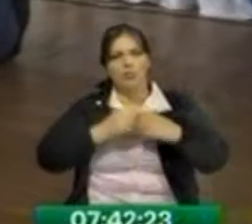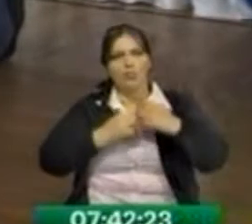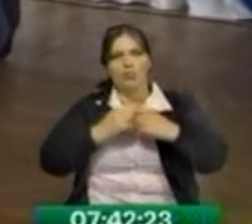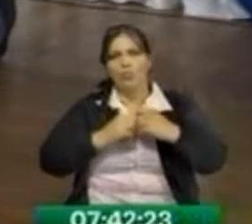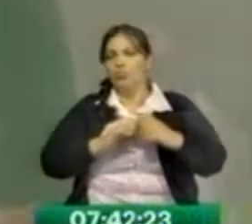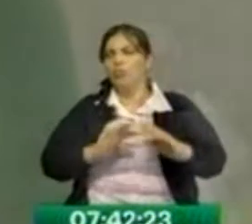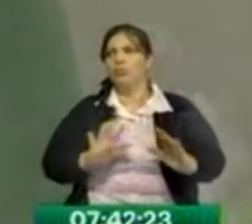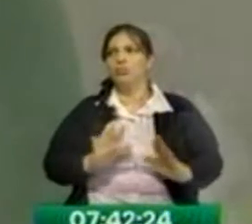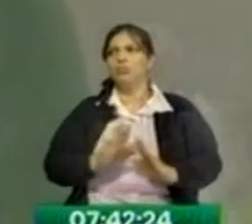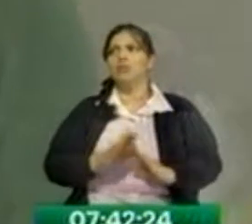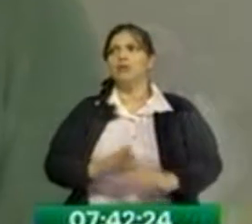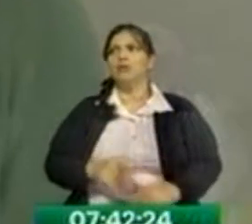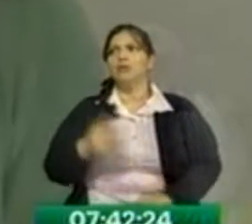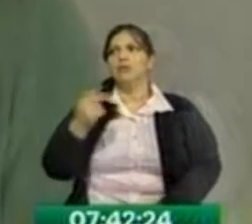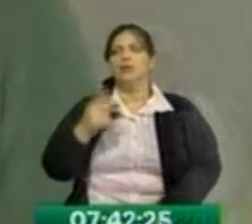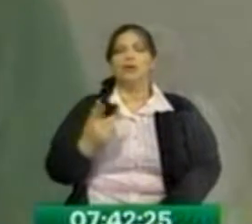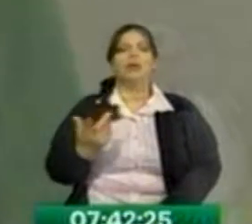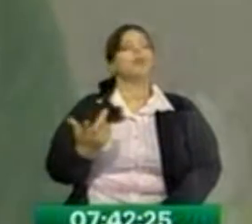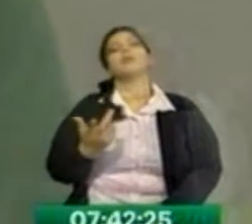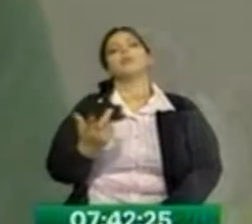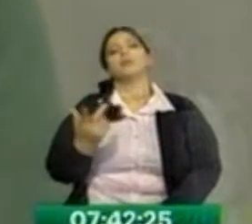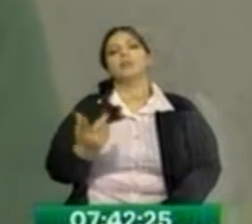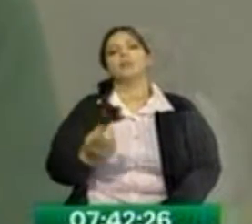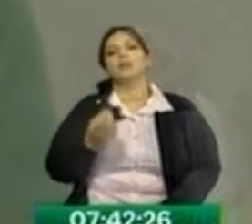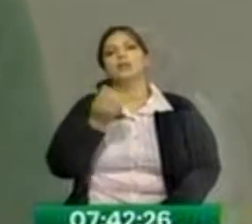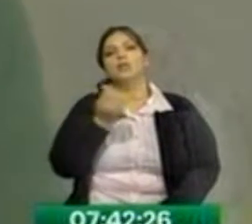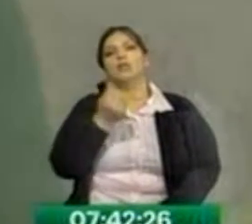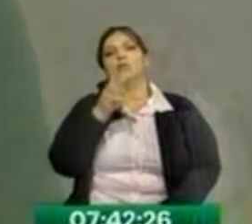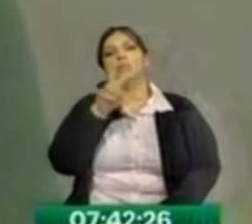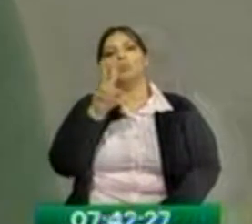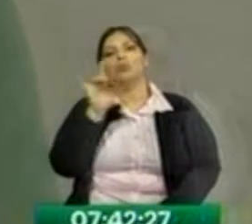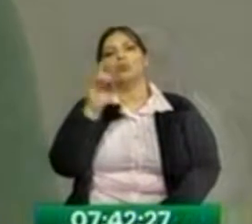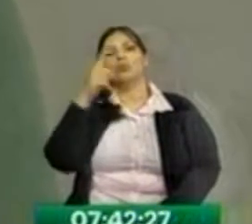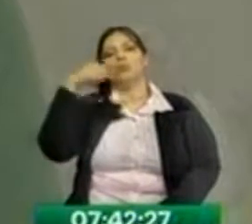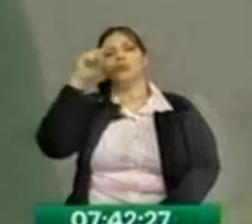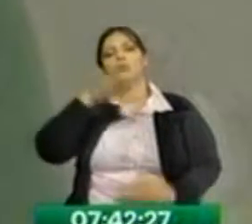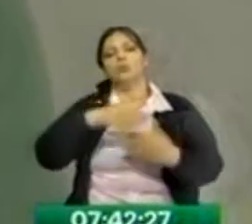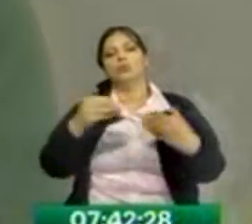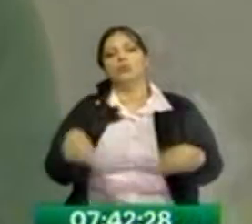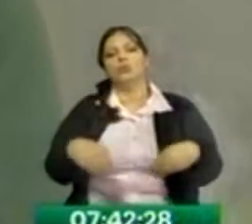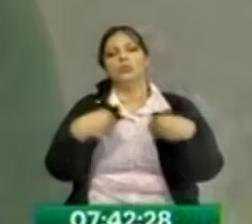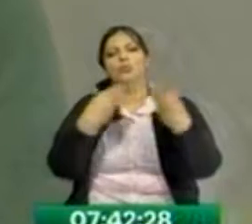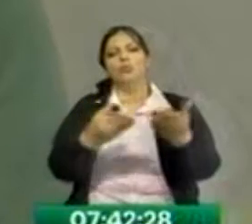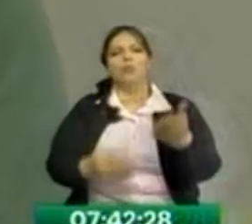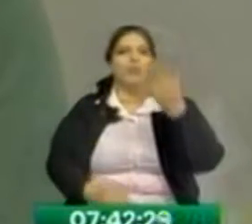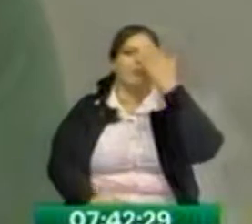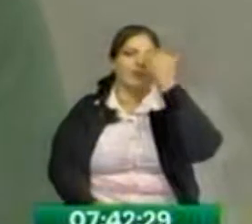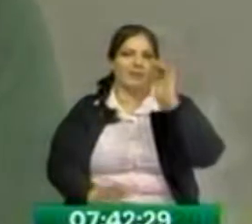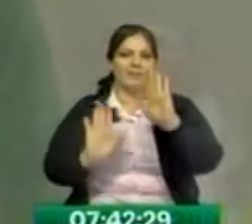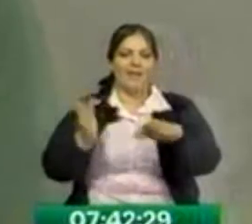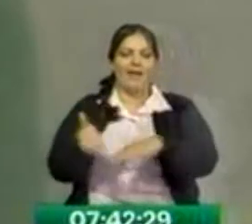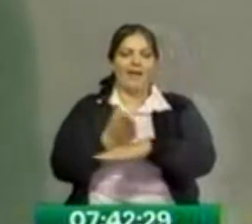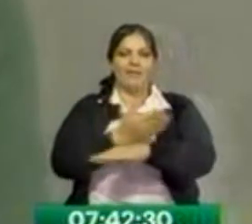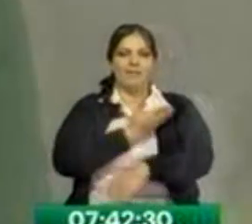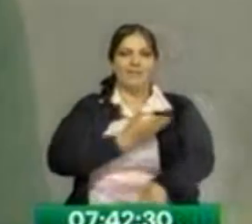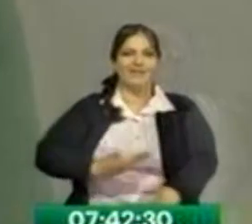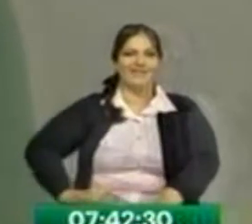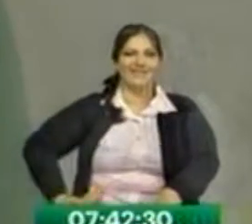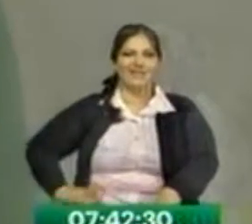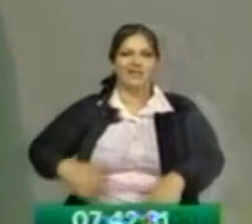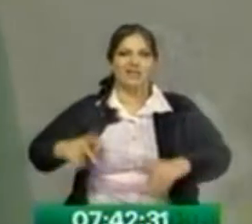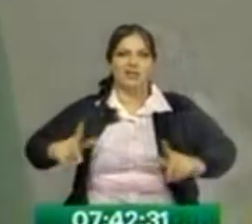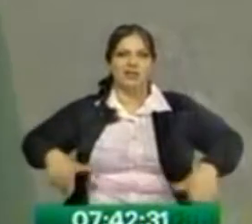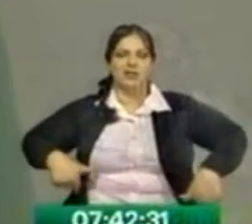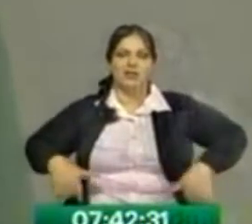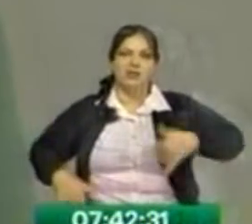impulsarlo el programa nació luego de una llamada del presidente de la republica una llamada doble